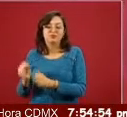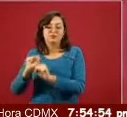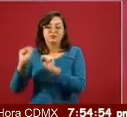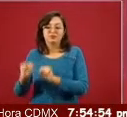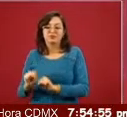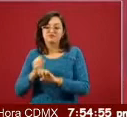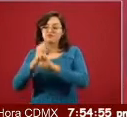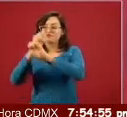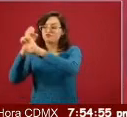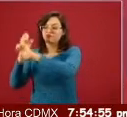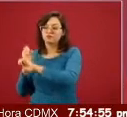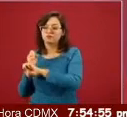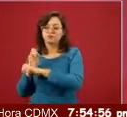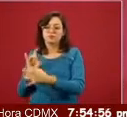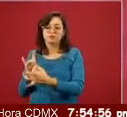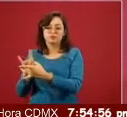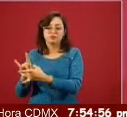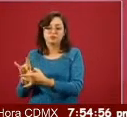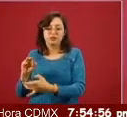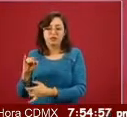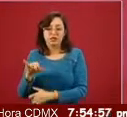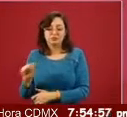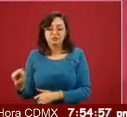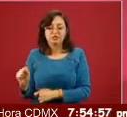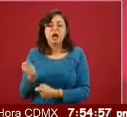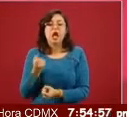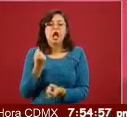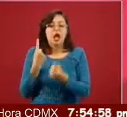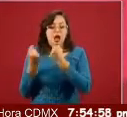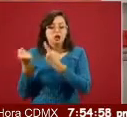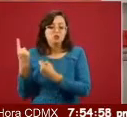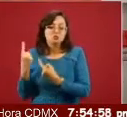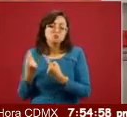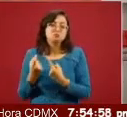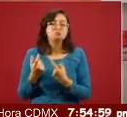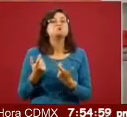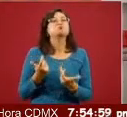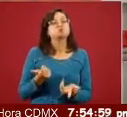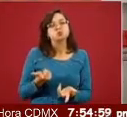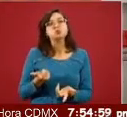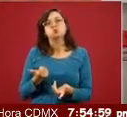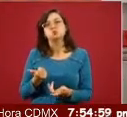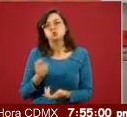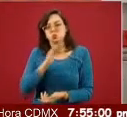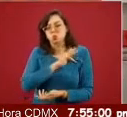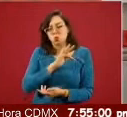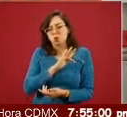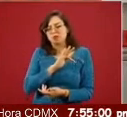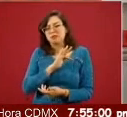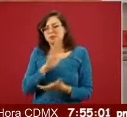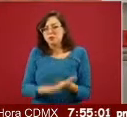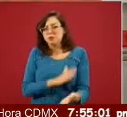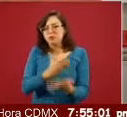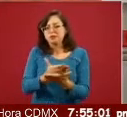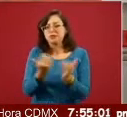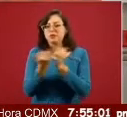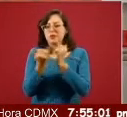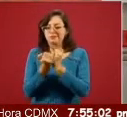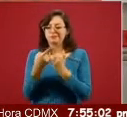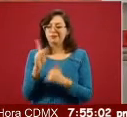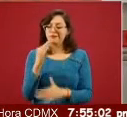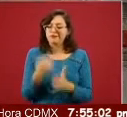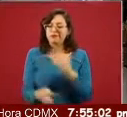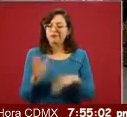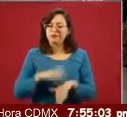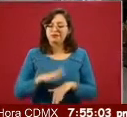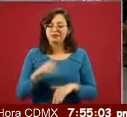sistemas estatales de salud. Algunos han explorado alternativas análogas, pero creo que todavía falta por